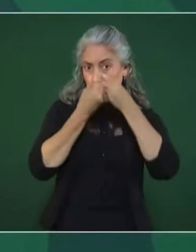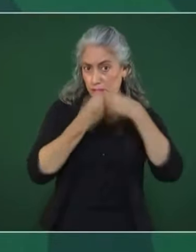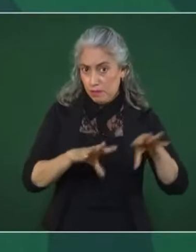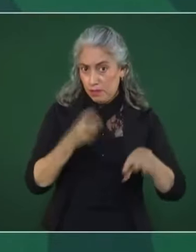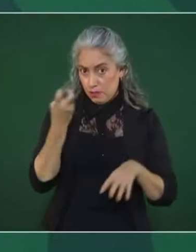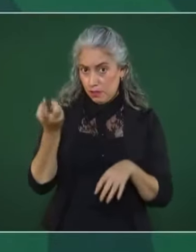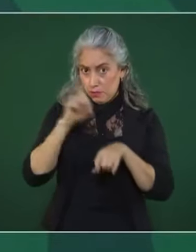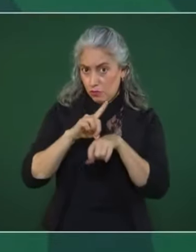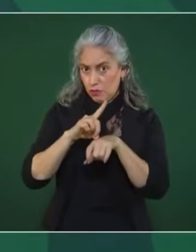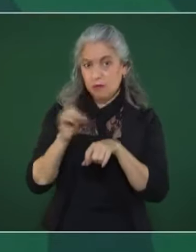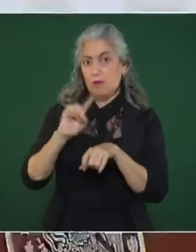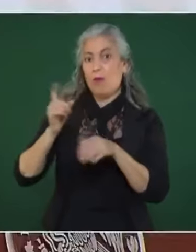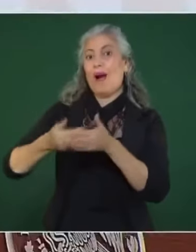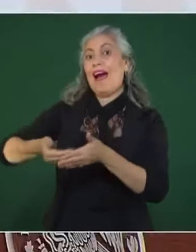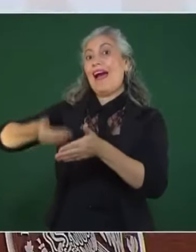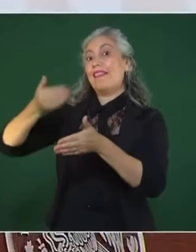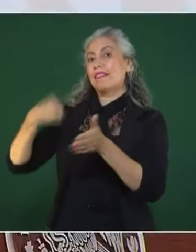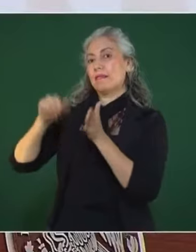sino meses antes,